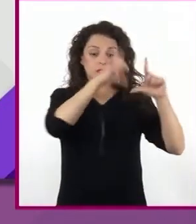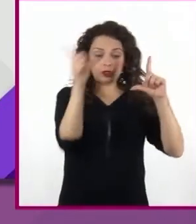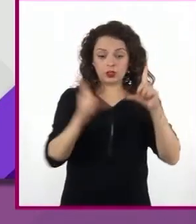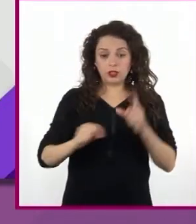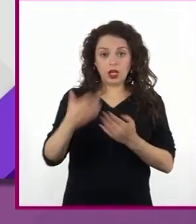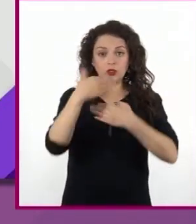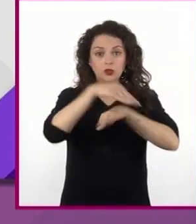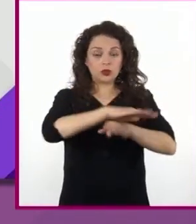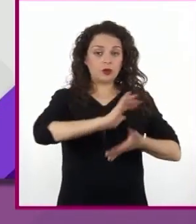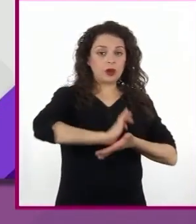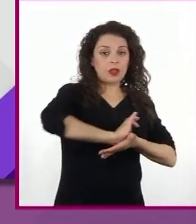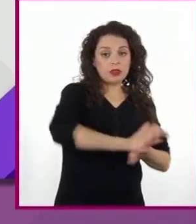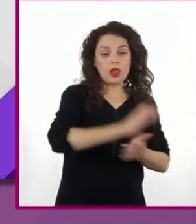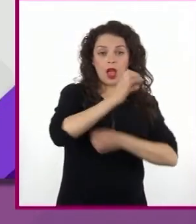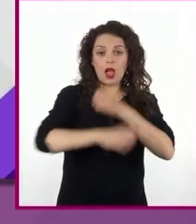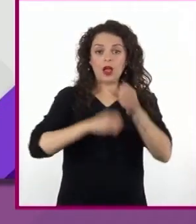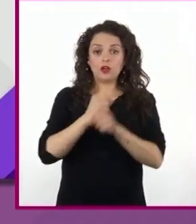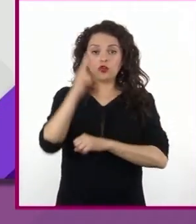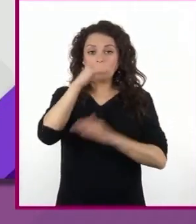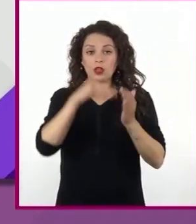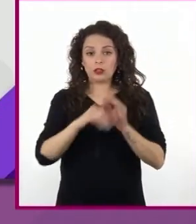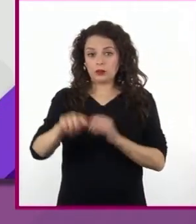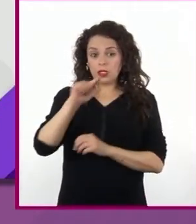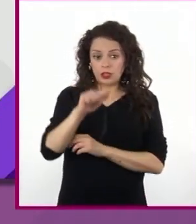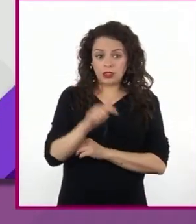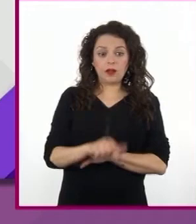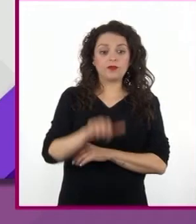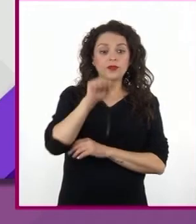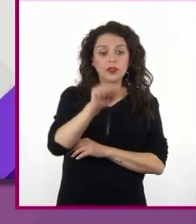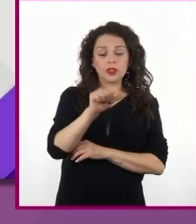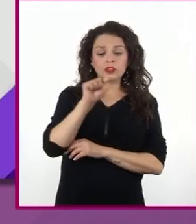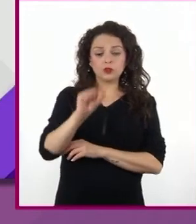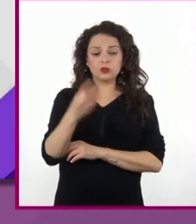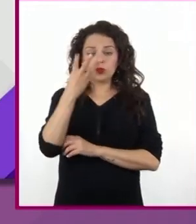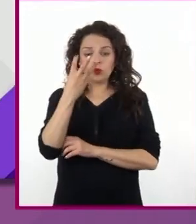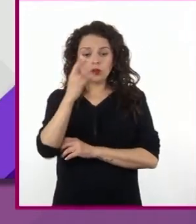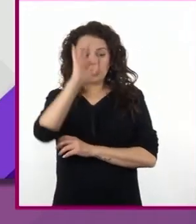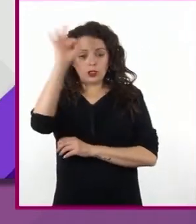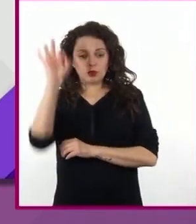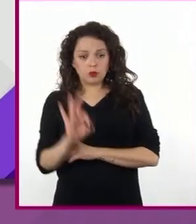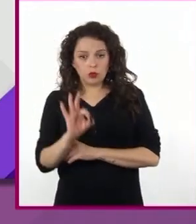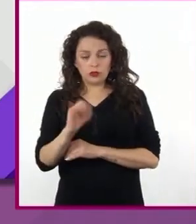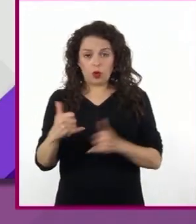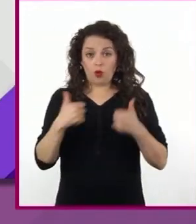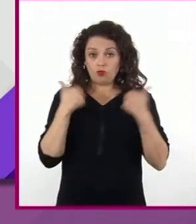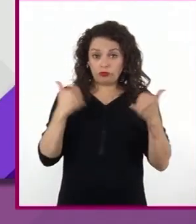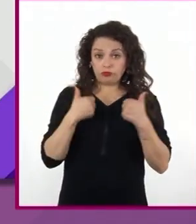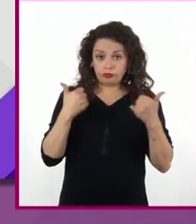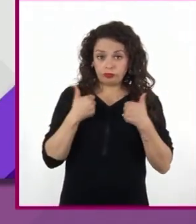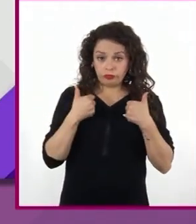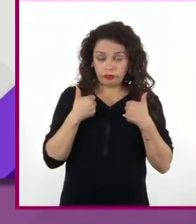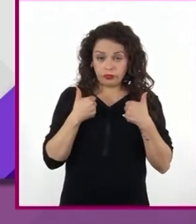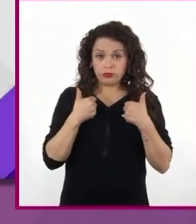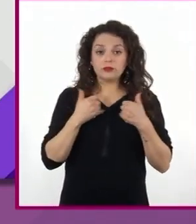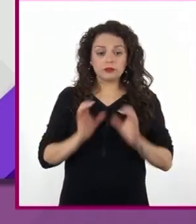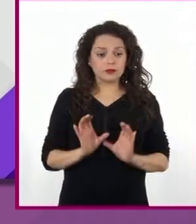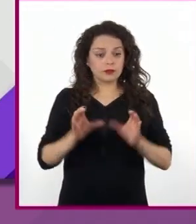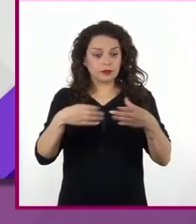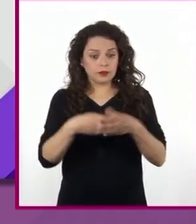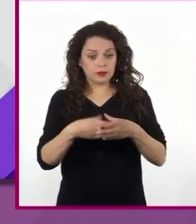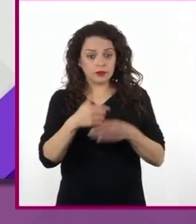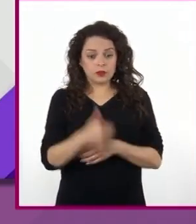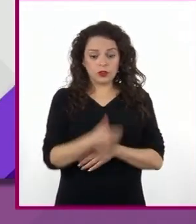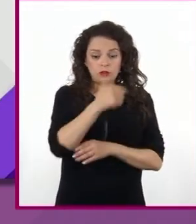Discriminación 2017, el 16,3% de los adolescentes y jóvenes que conforman el grupo de población de